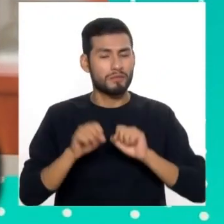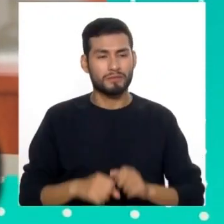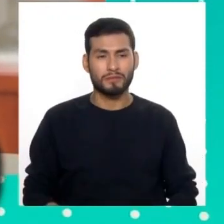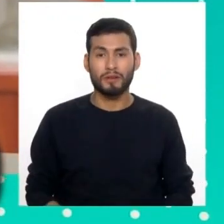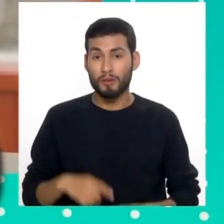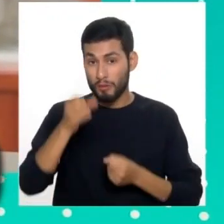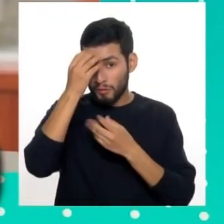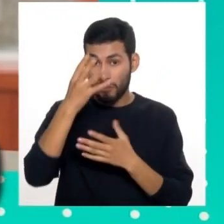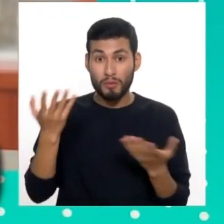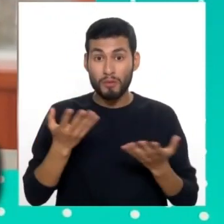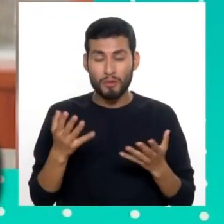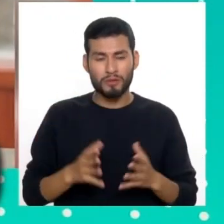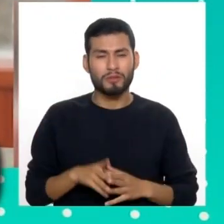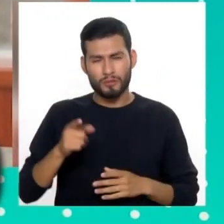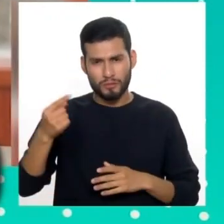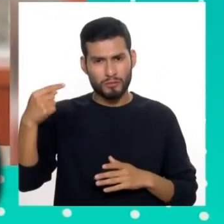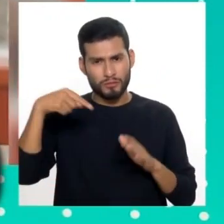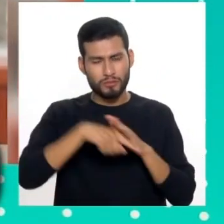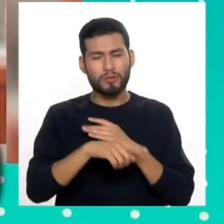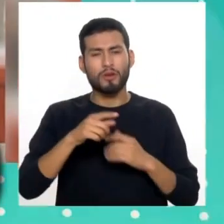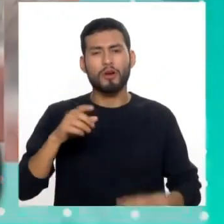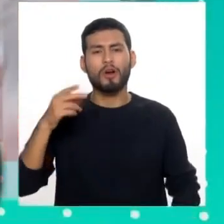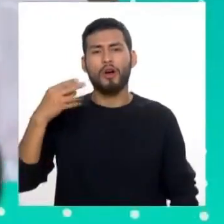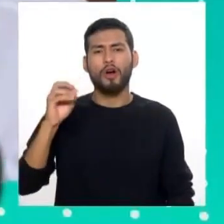Para más información, ingresa a